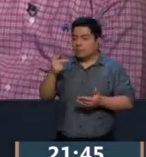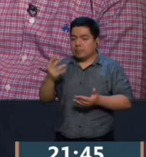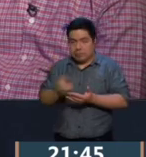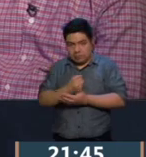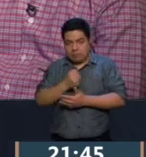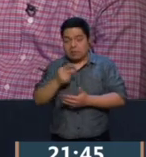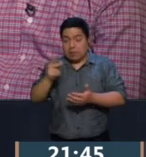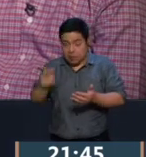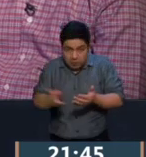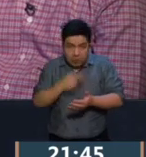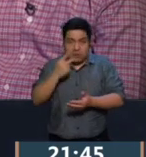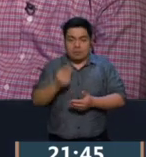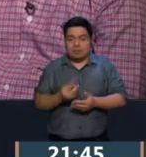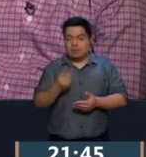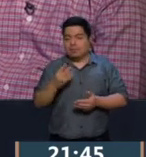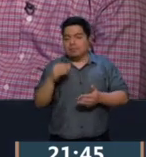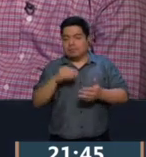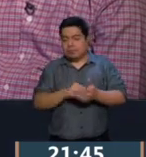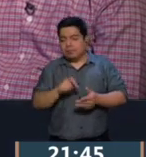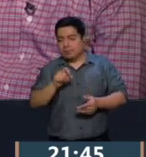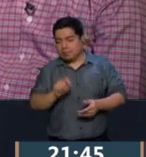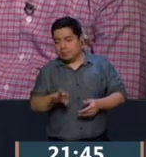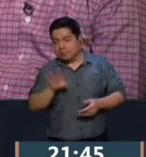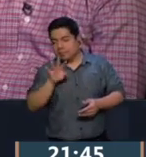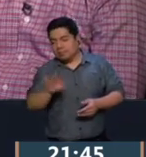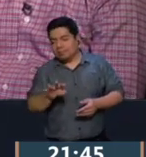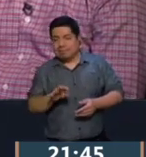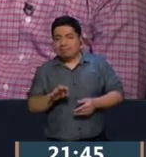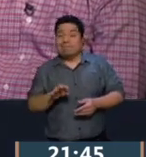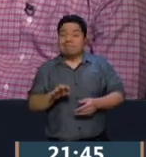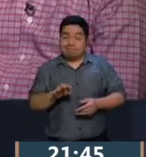vamos a volver a ganar en el 24, tiene